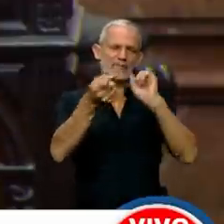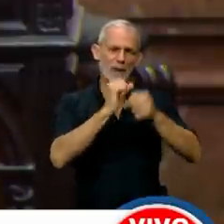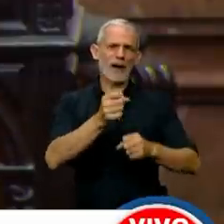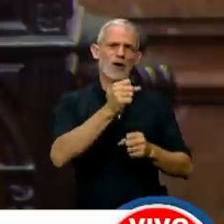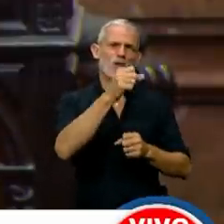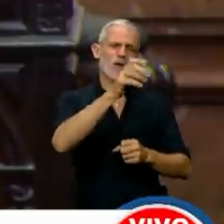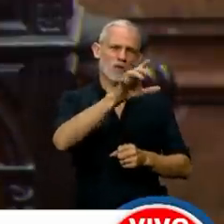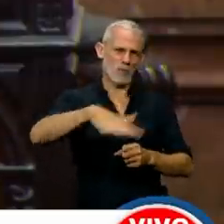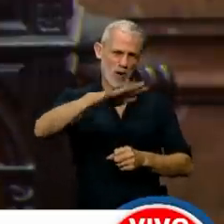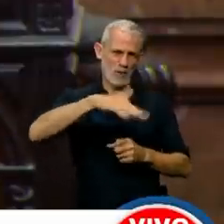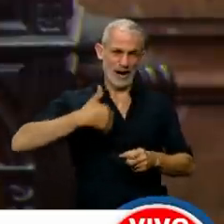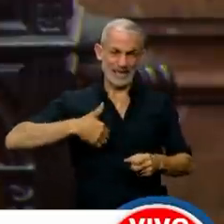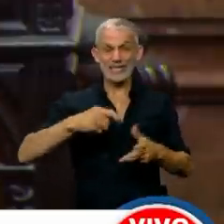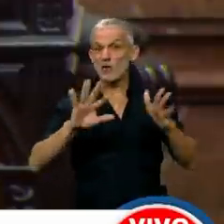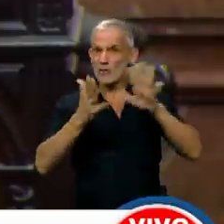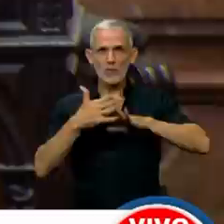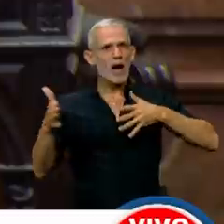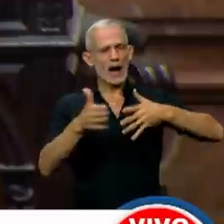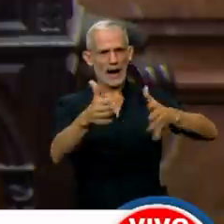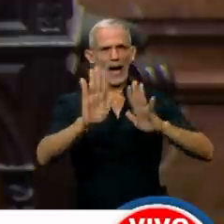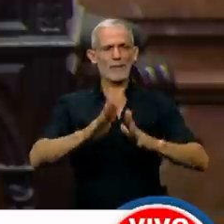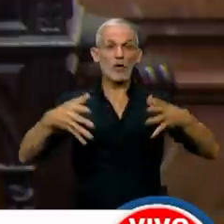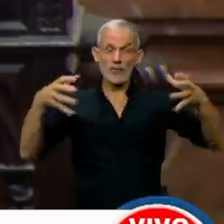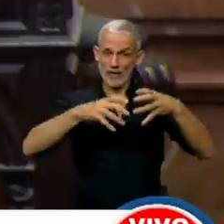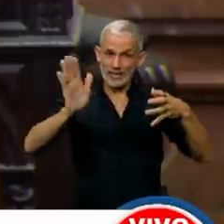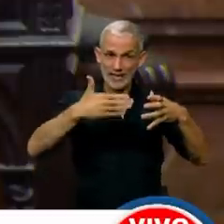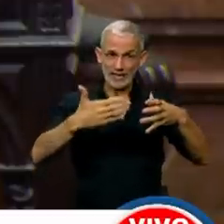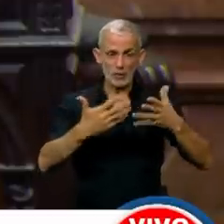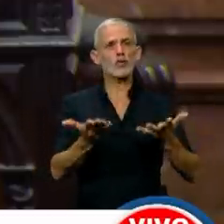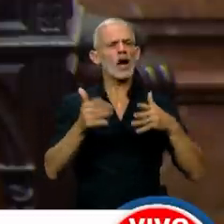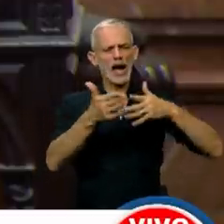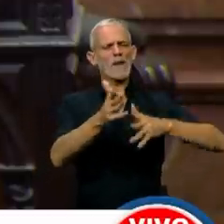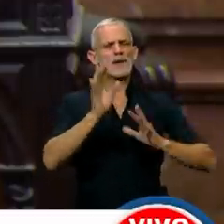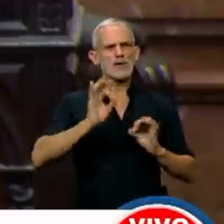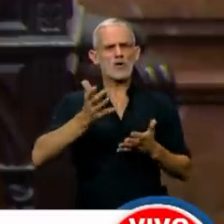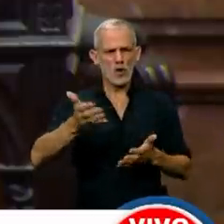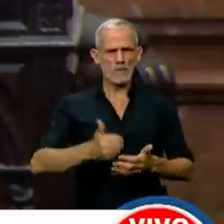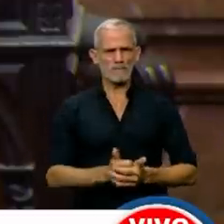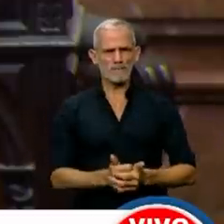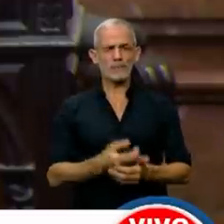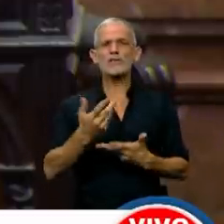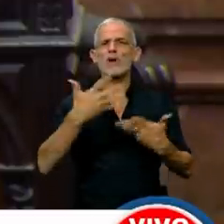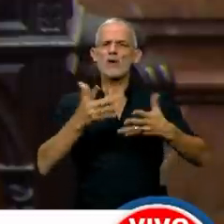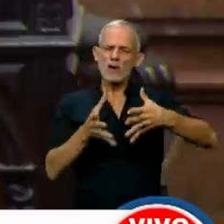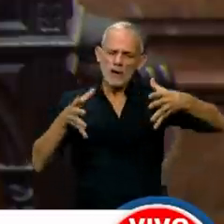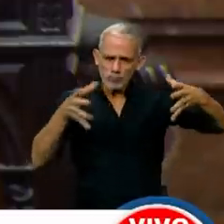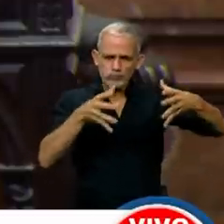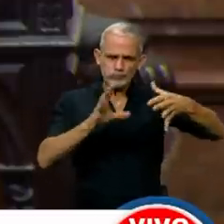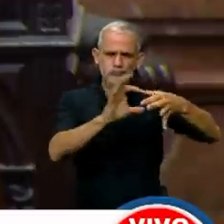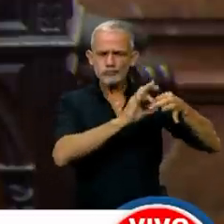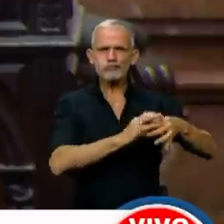vamos a seguir por este camino que es el frente de todos qué es una gran coalición